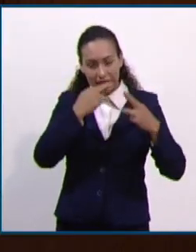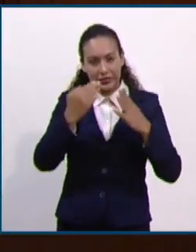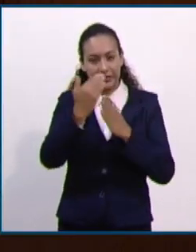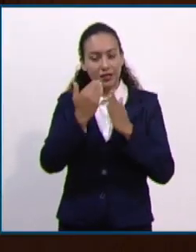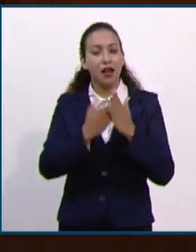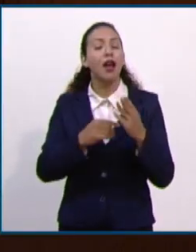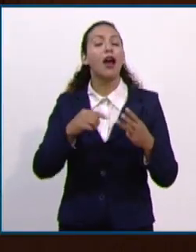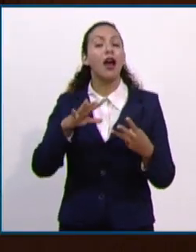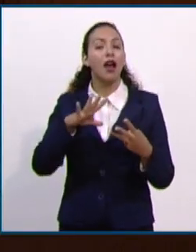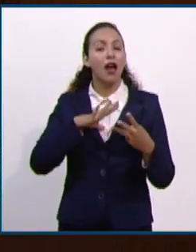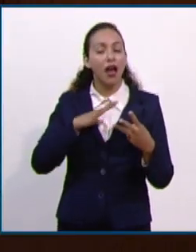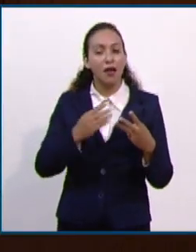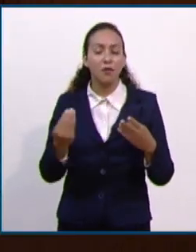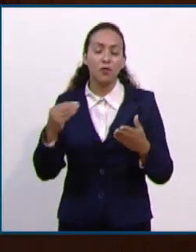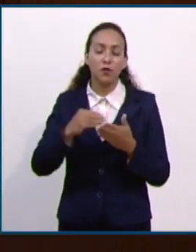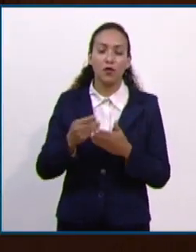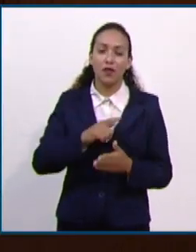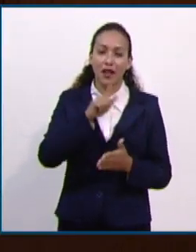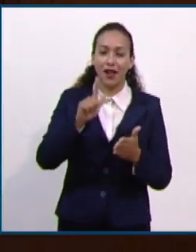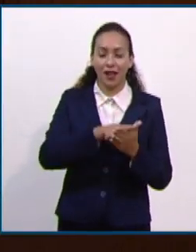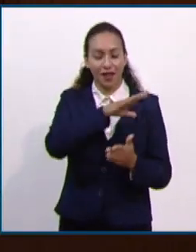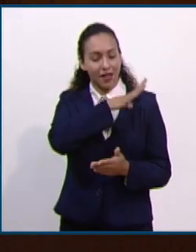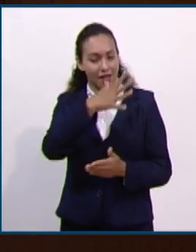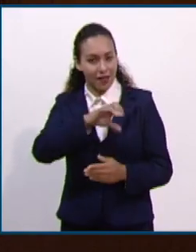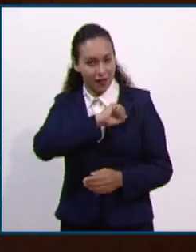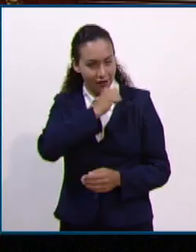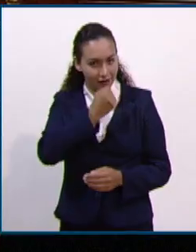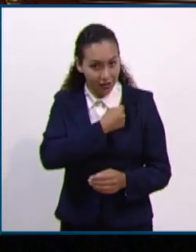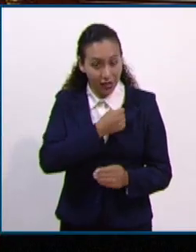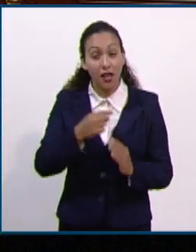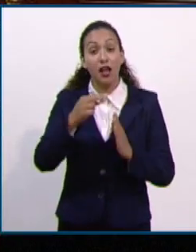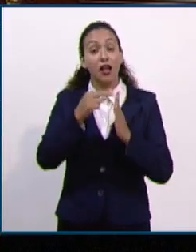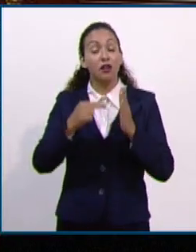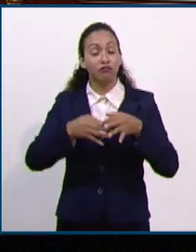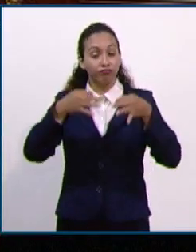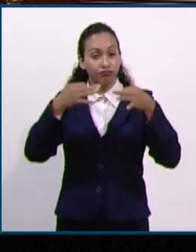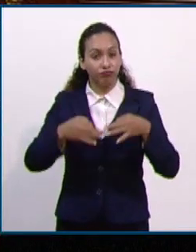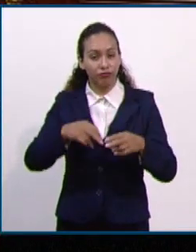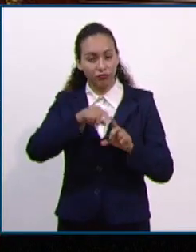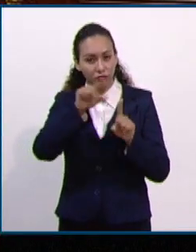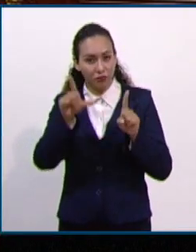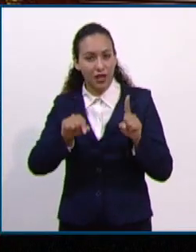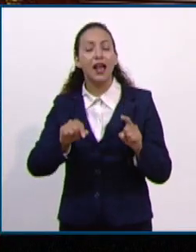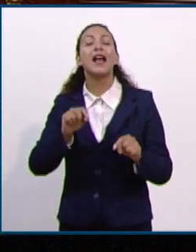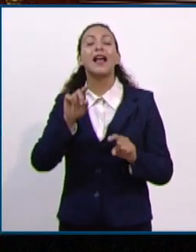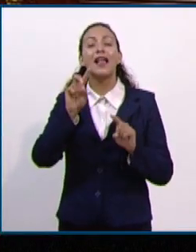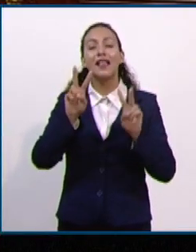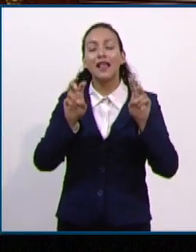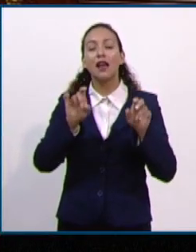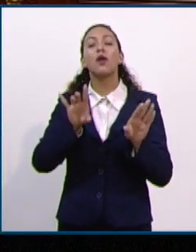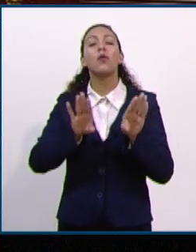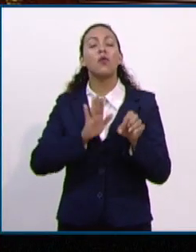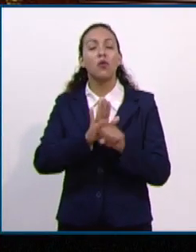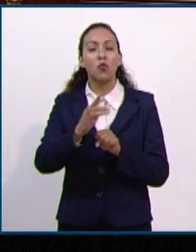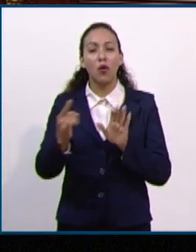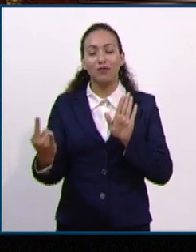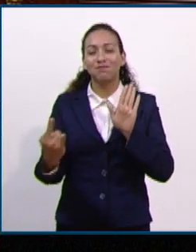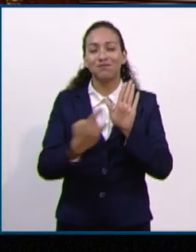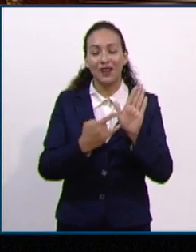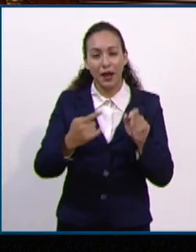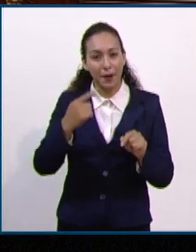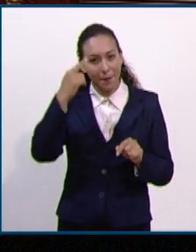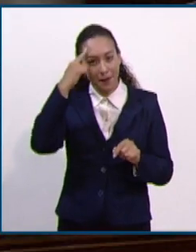impugnan disposiciones de la Ley General de Salud y la norma oficial mexicana en materia de etiquetado para alimentos y bebidas no